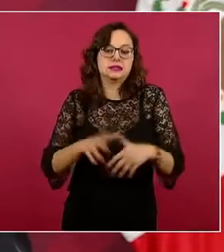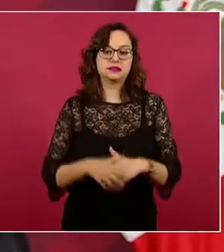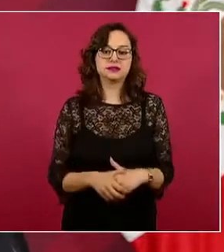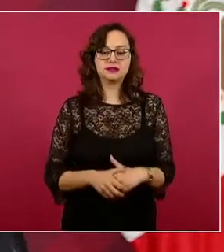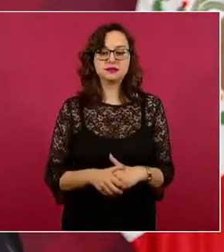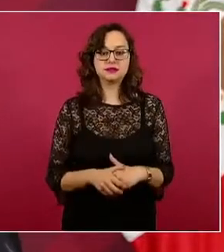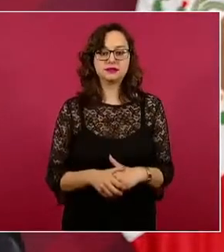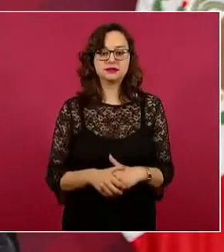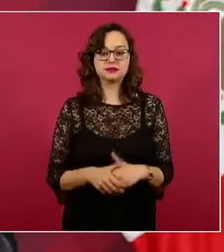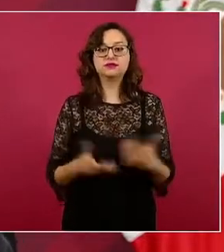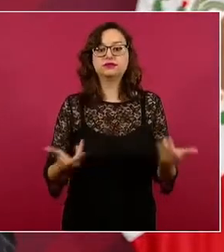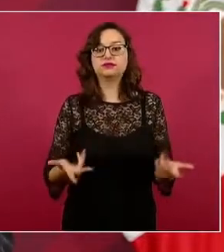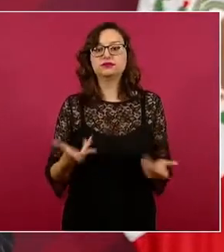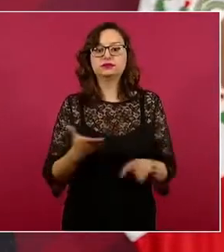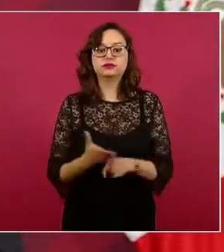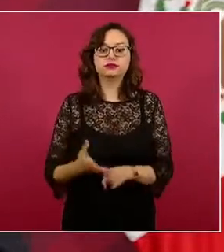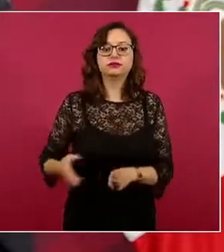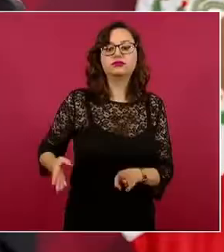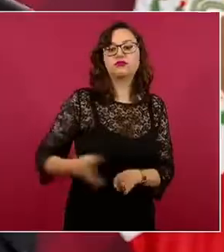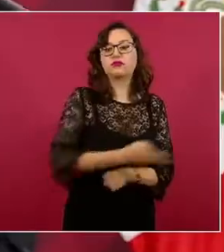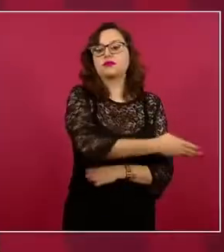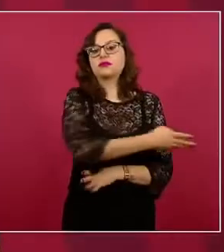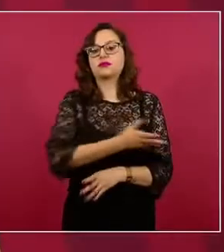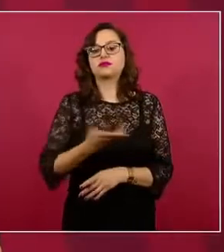por un modelo.